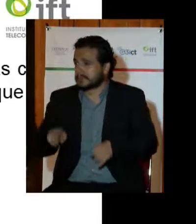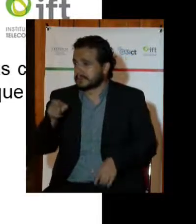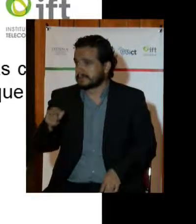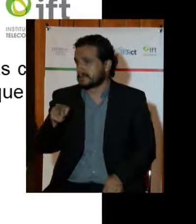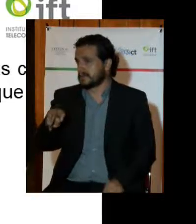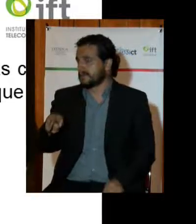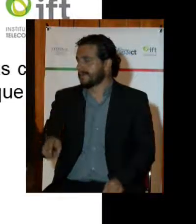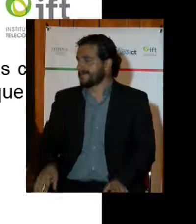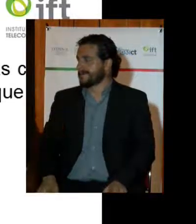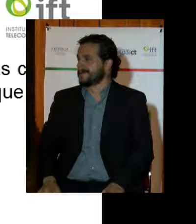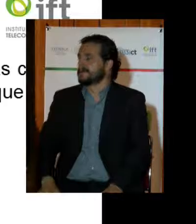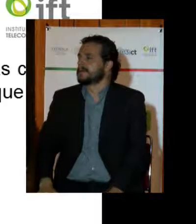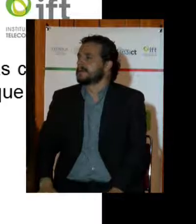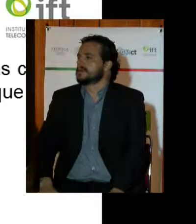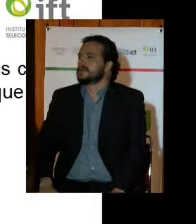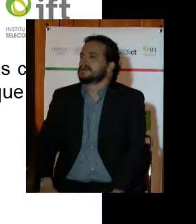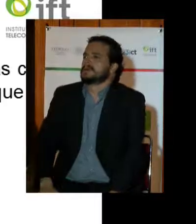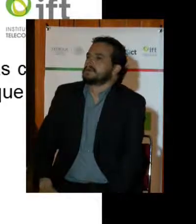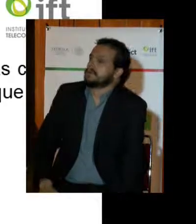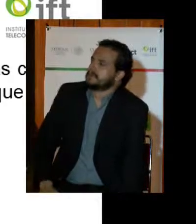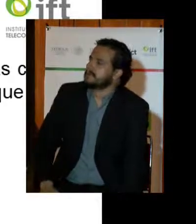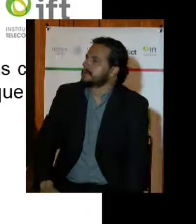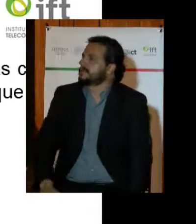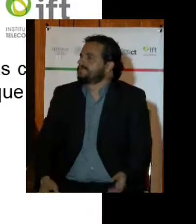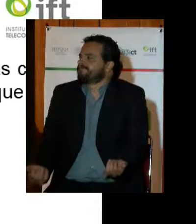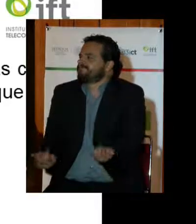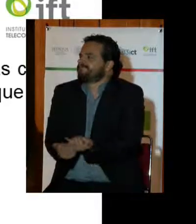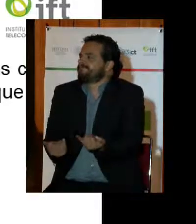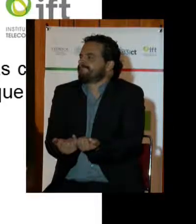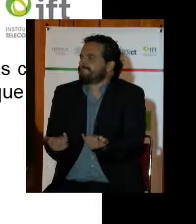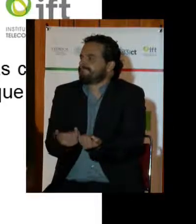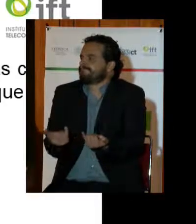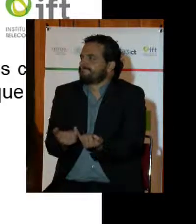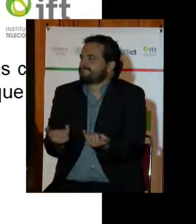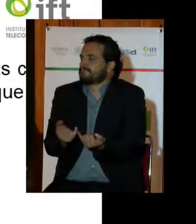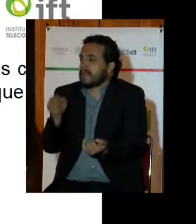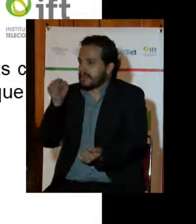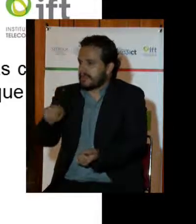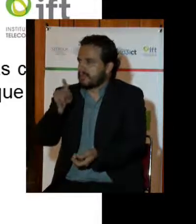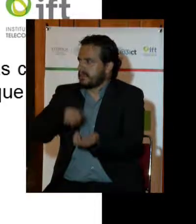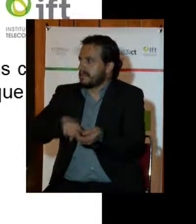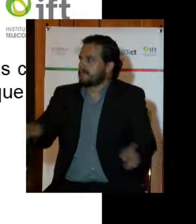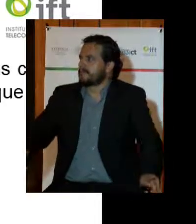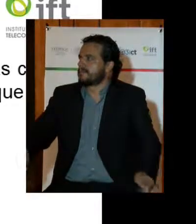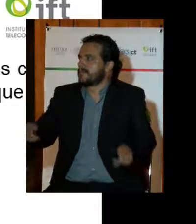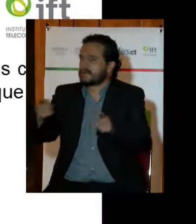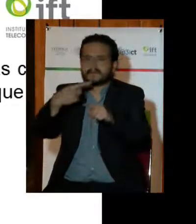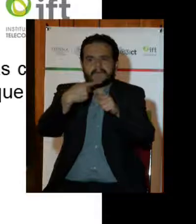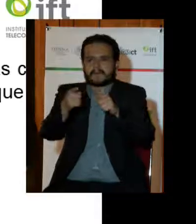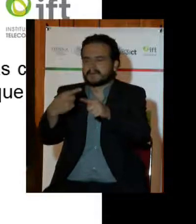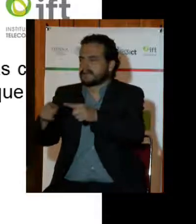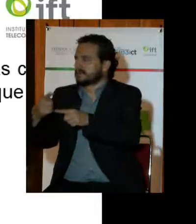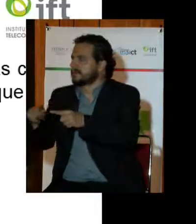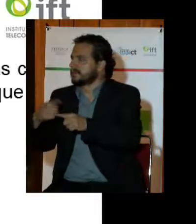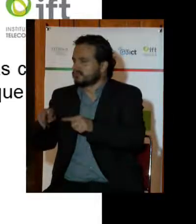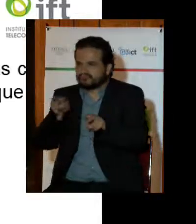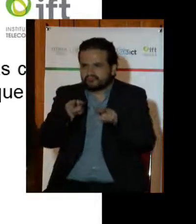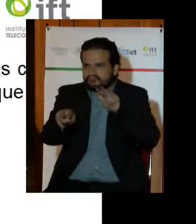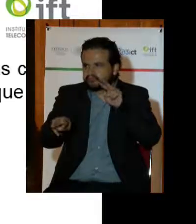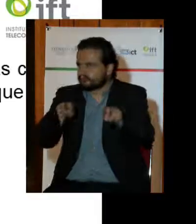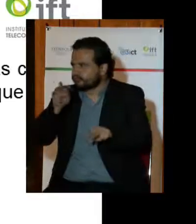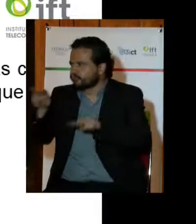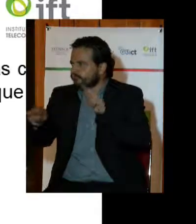el que haya disponibles en el mercado, y es algo que no se ve a simple vista